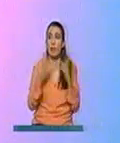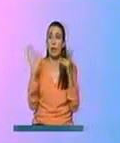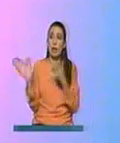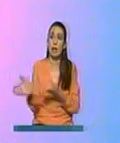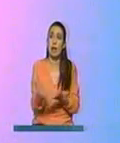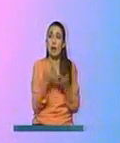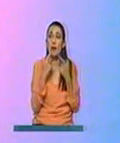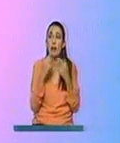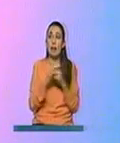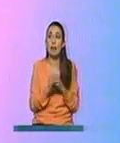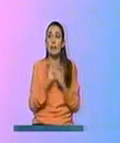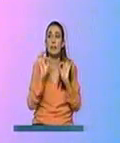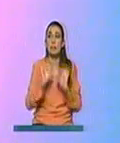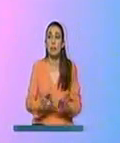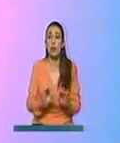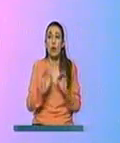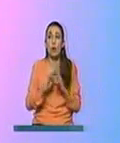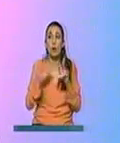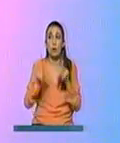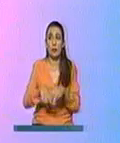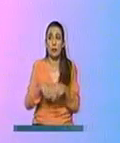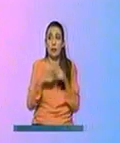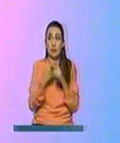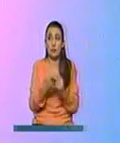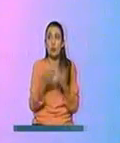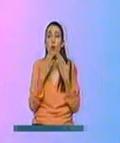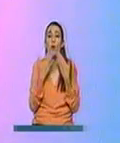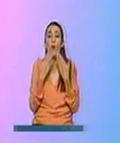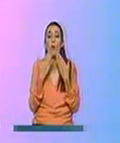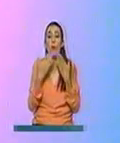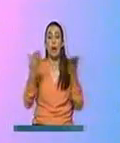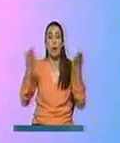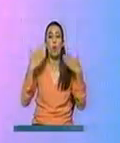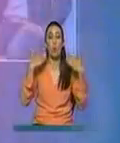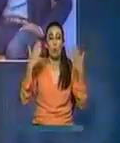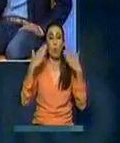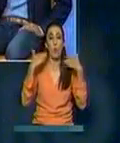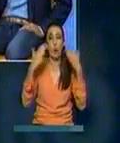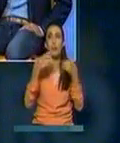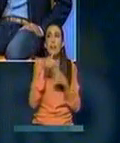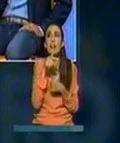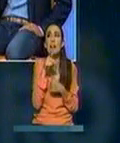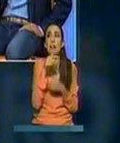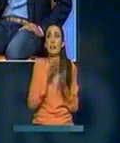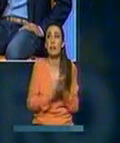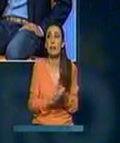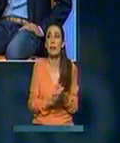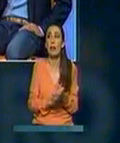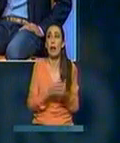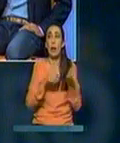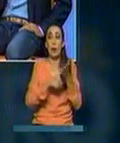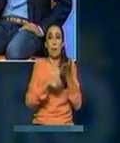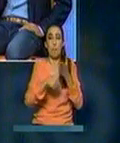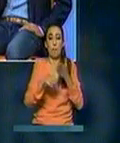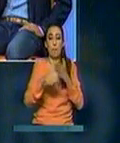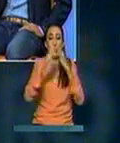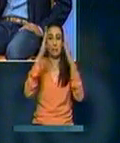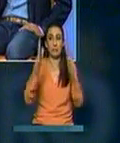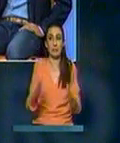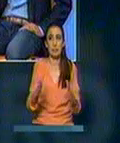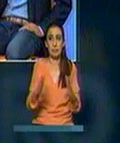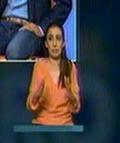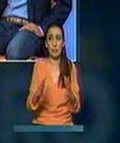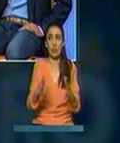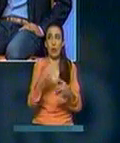presentarlos rápidamente al inicio de este programa. Desde la ciudad de Guayaquil contamos con la presencia del ministro de Inversiones, de